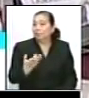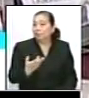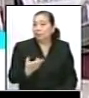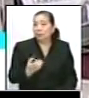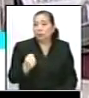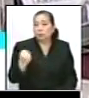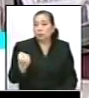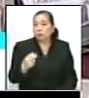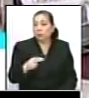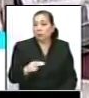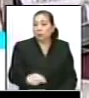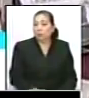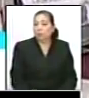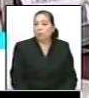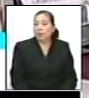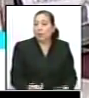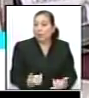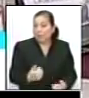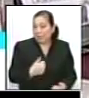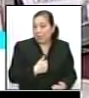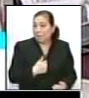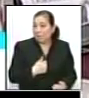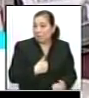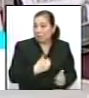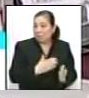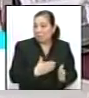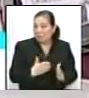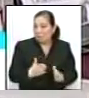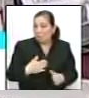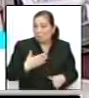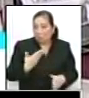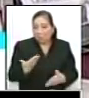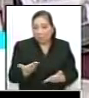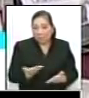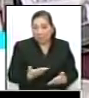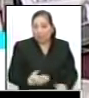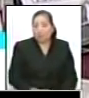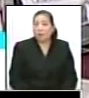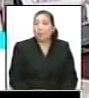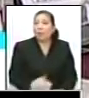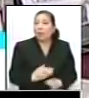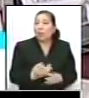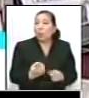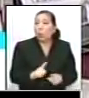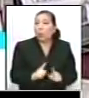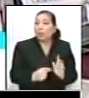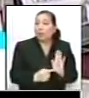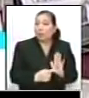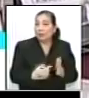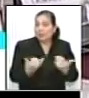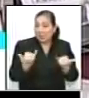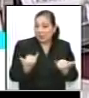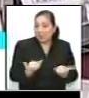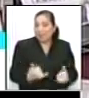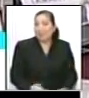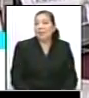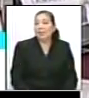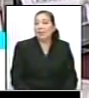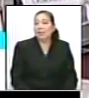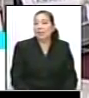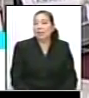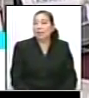la Corte Suprema. Esas mismas articulaciones puede esgrimirlas en su defensa cuando se presente aquí, y en ese